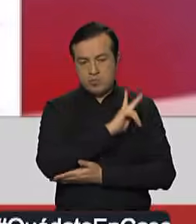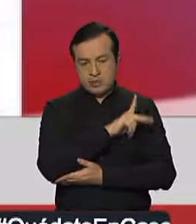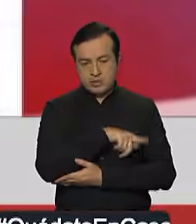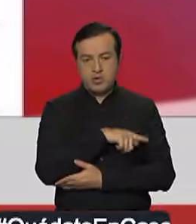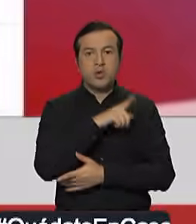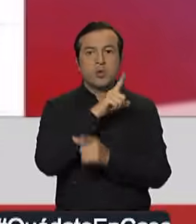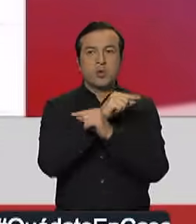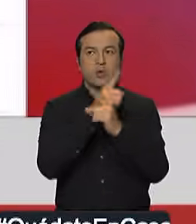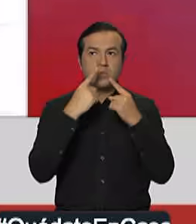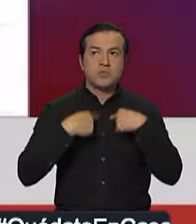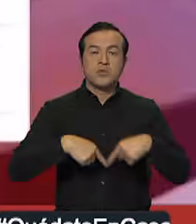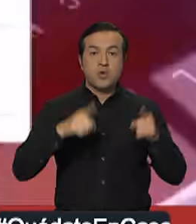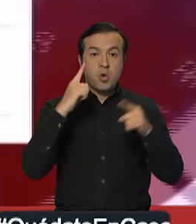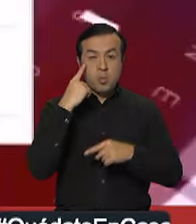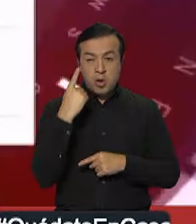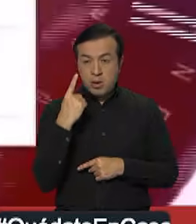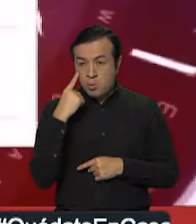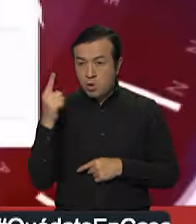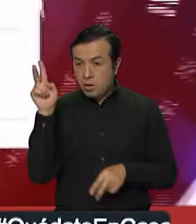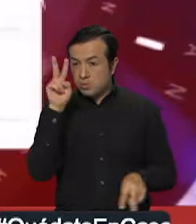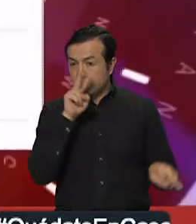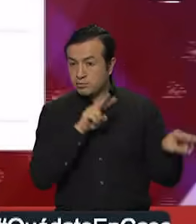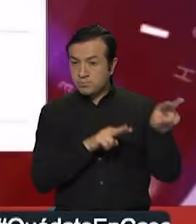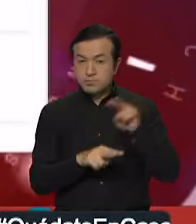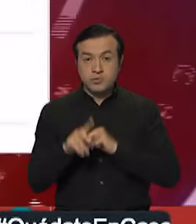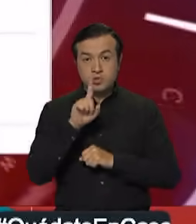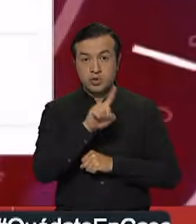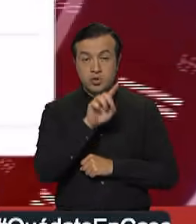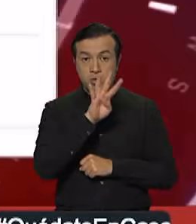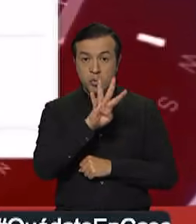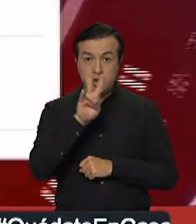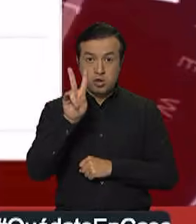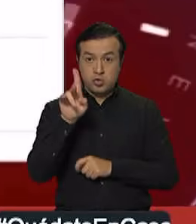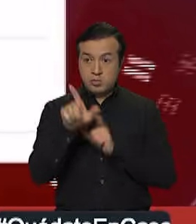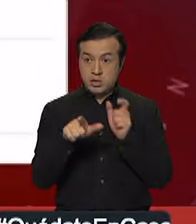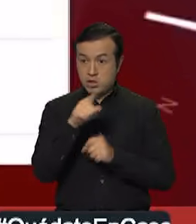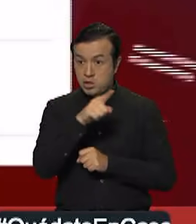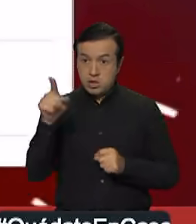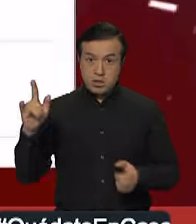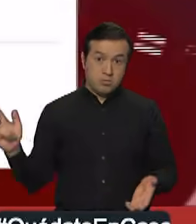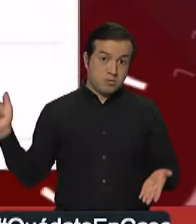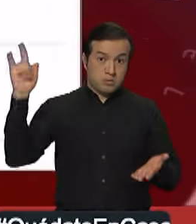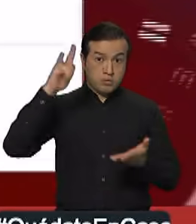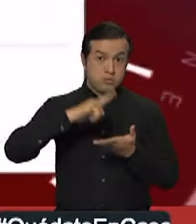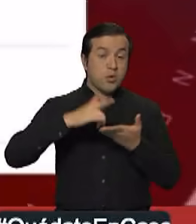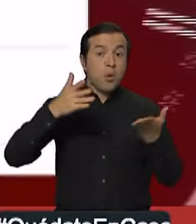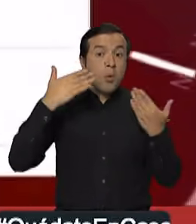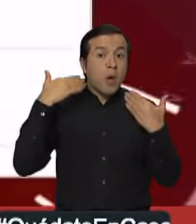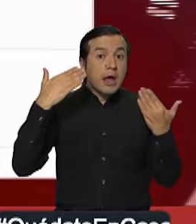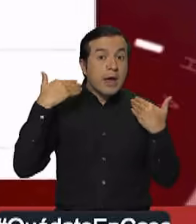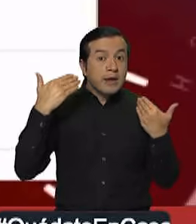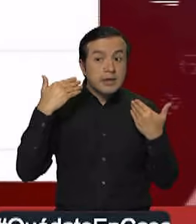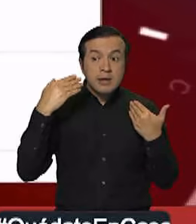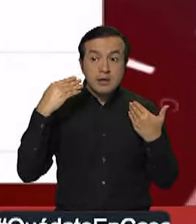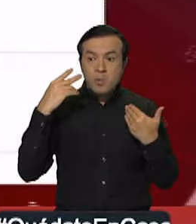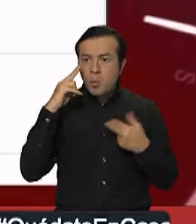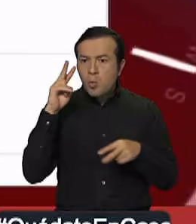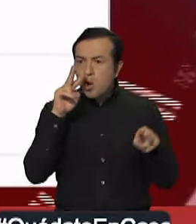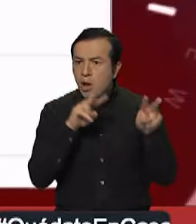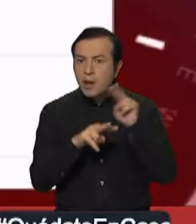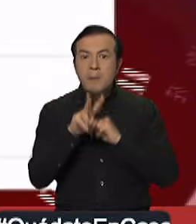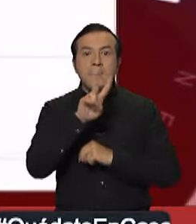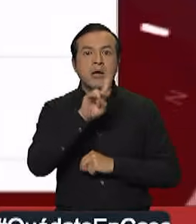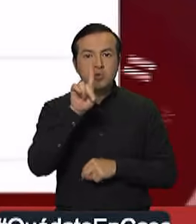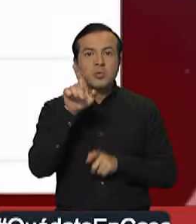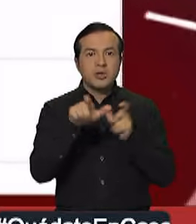Twitter. Pruebas rápidas practicadas a los 142 pasajeros que llegaron hoy a Guayaquil desde México revelaron que 21